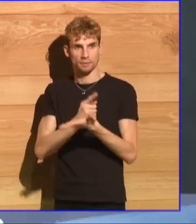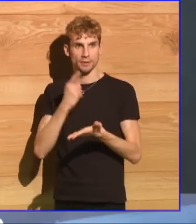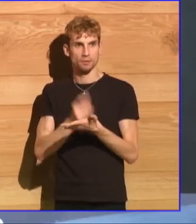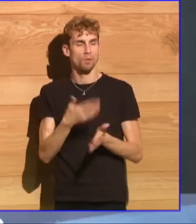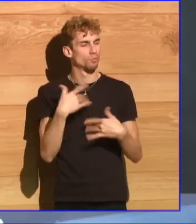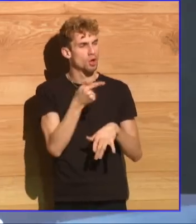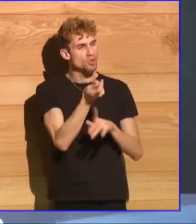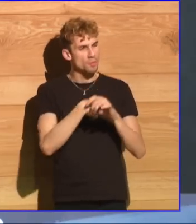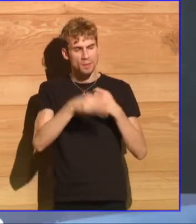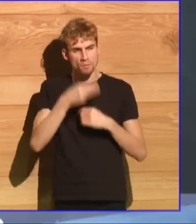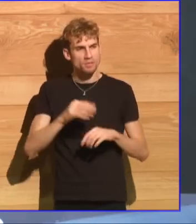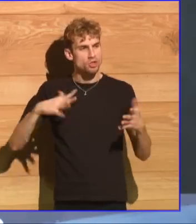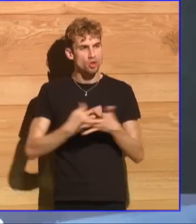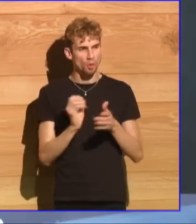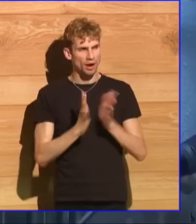Todo Arde, ¿no?